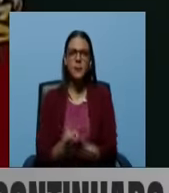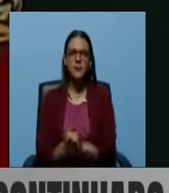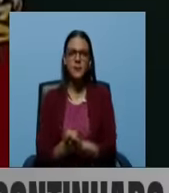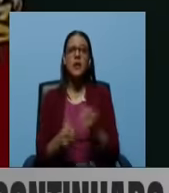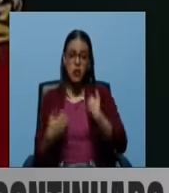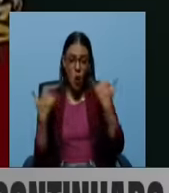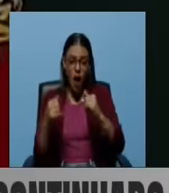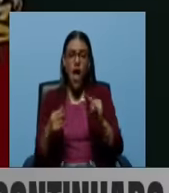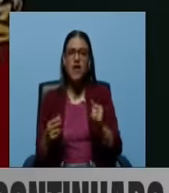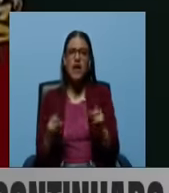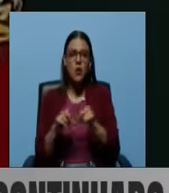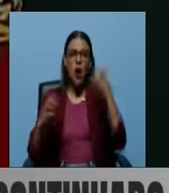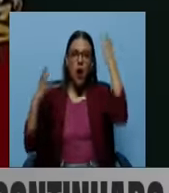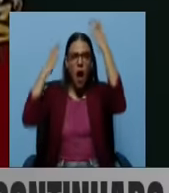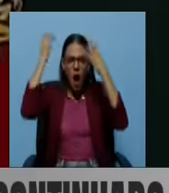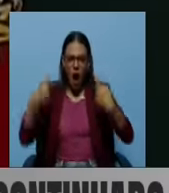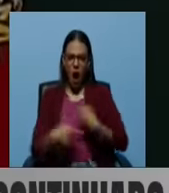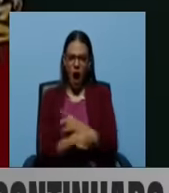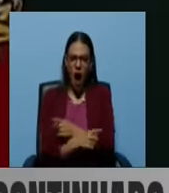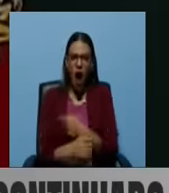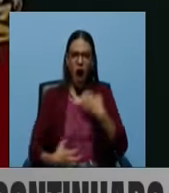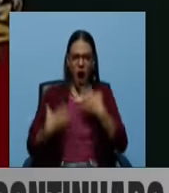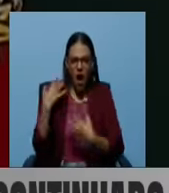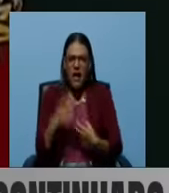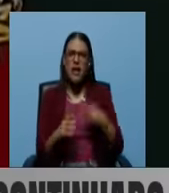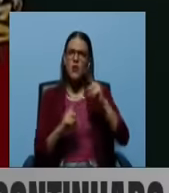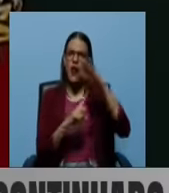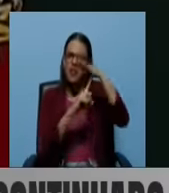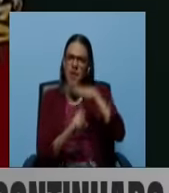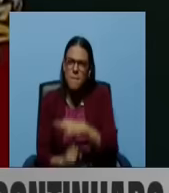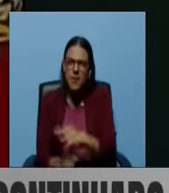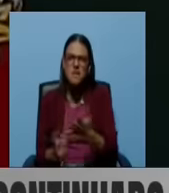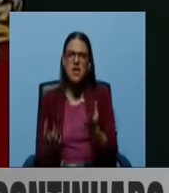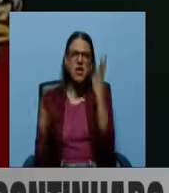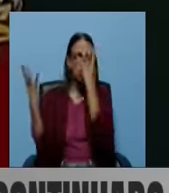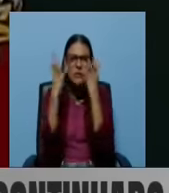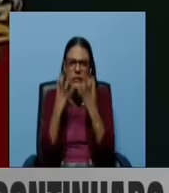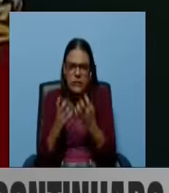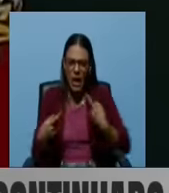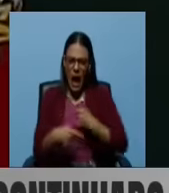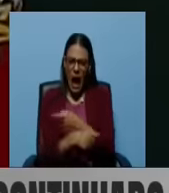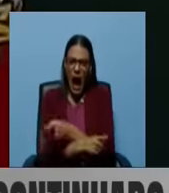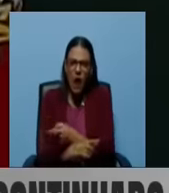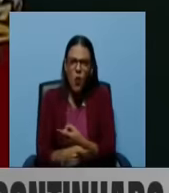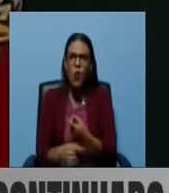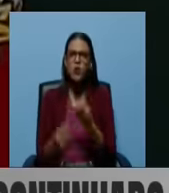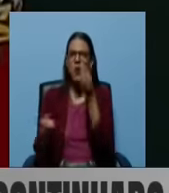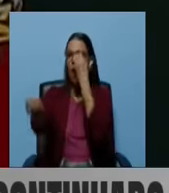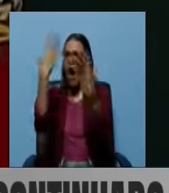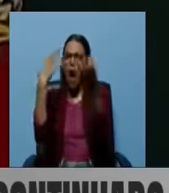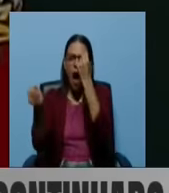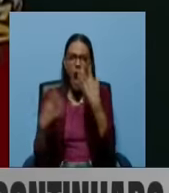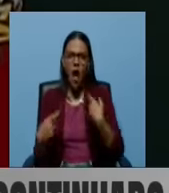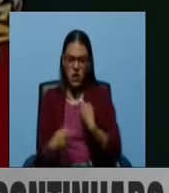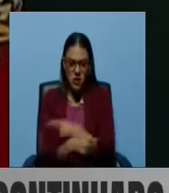Si se siente agobiado, si se siente deprimido, si se siente bombardeado todos los días, no tiene forma de